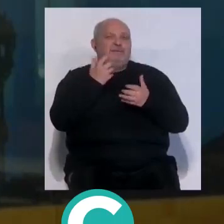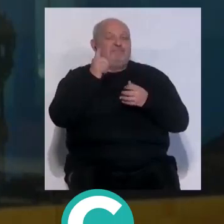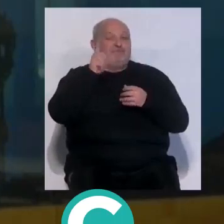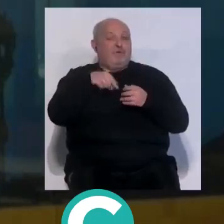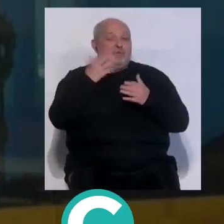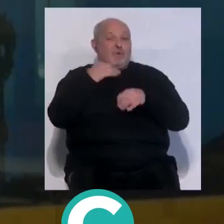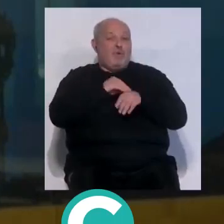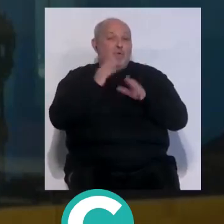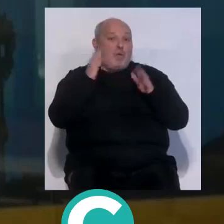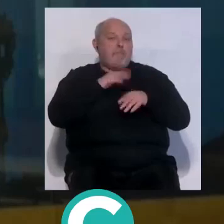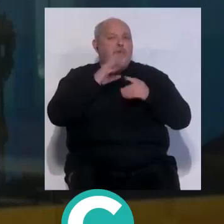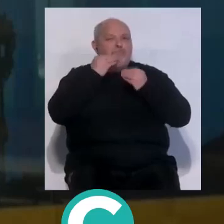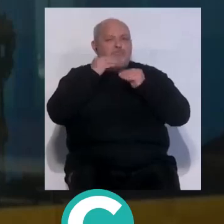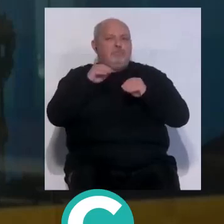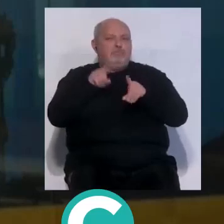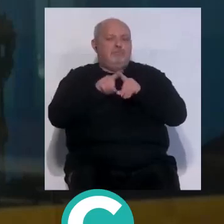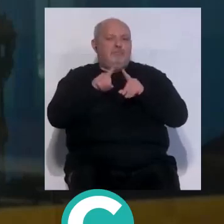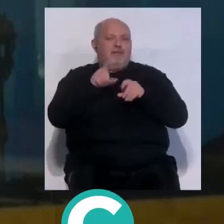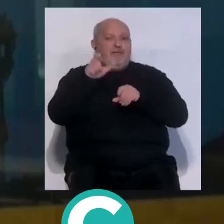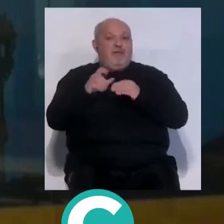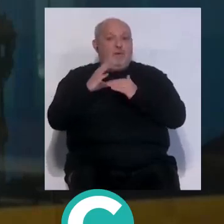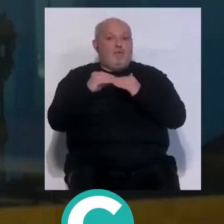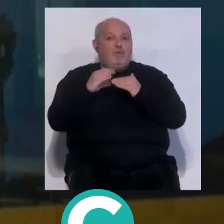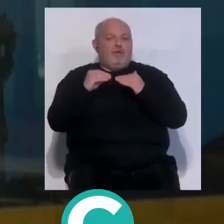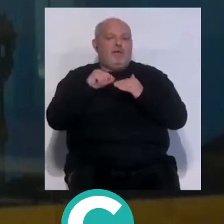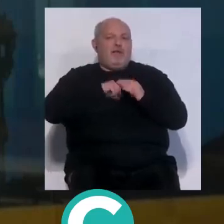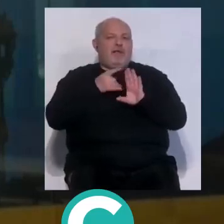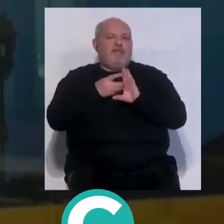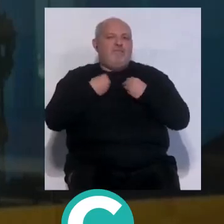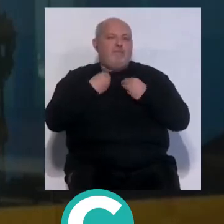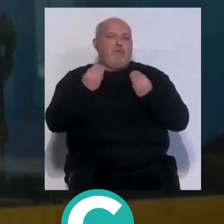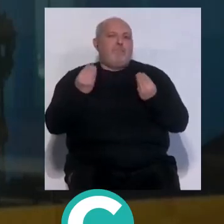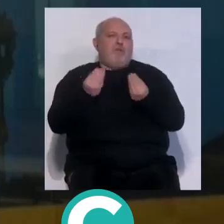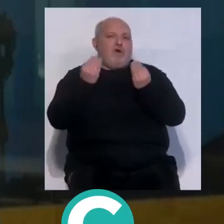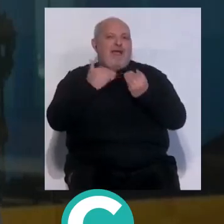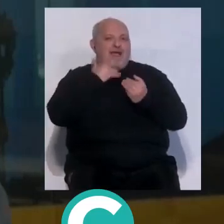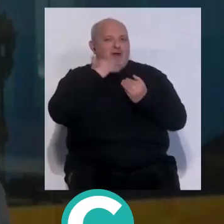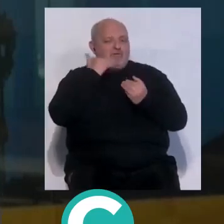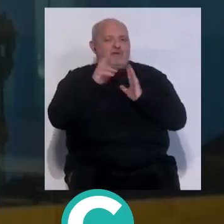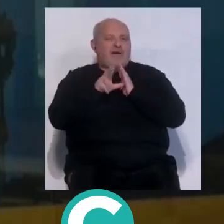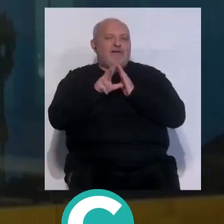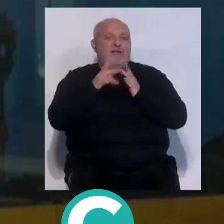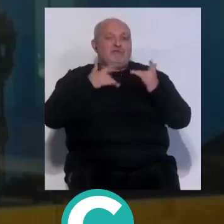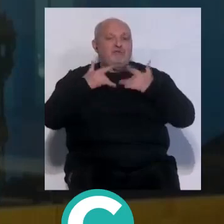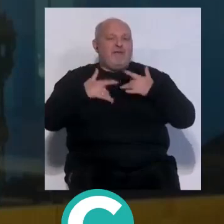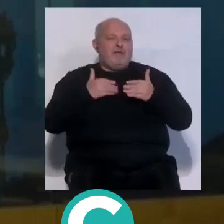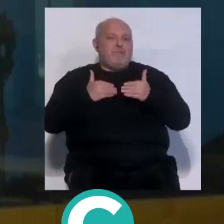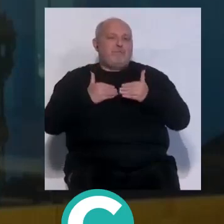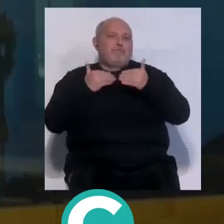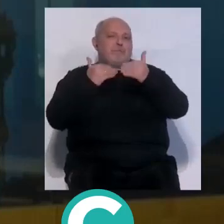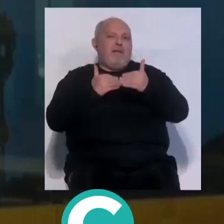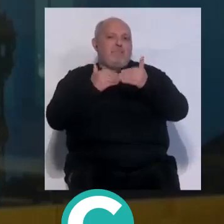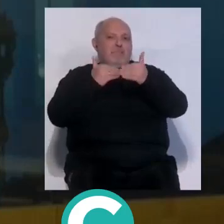evidentemente no tiene cura, pero sí lo que se hace es que el paciente tenga una calidad de vida mucho mejor y retrasar los posibles efectos más